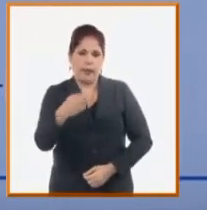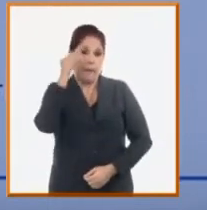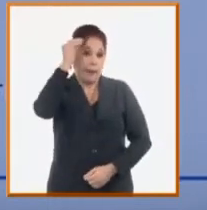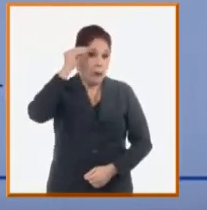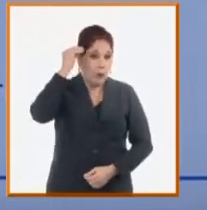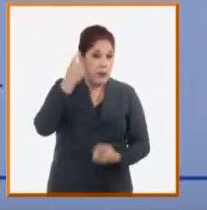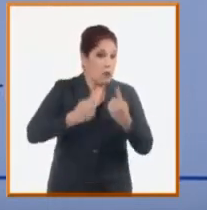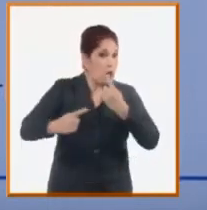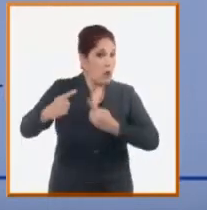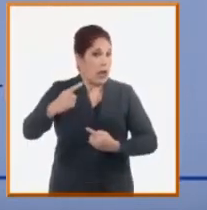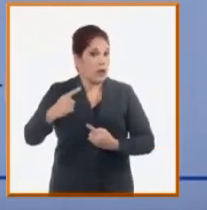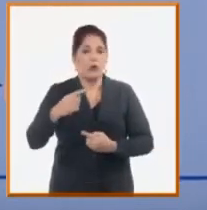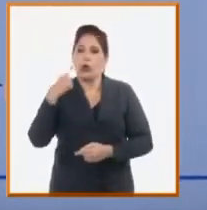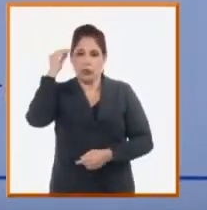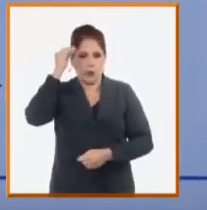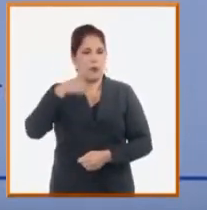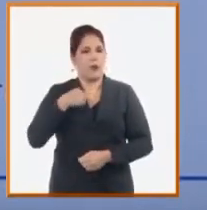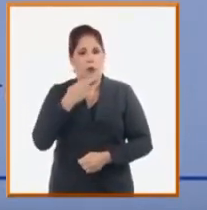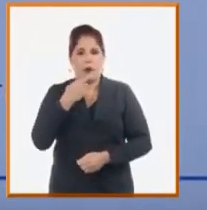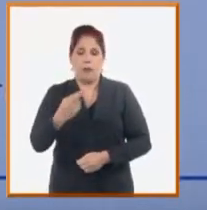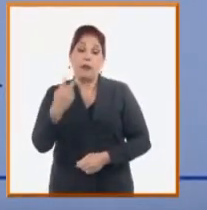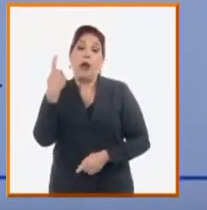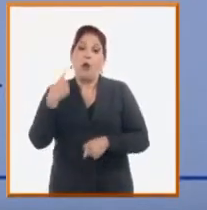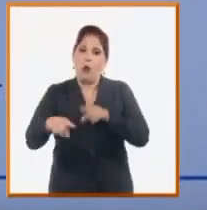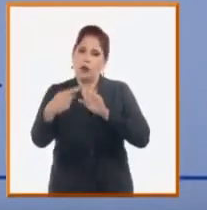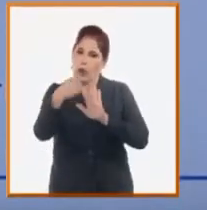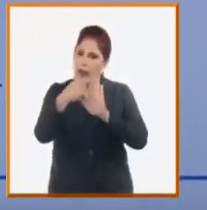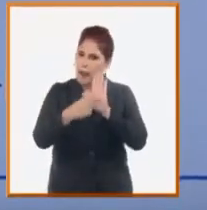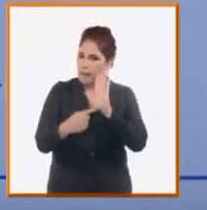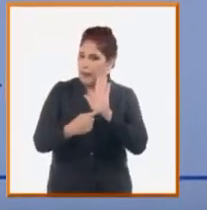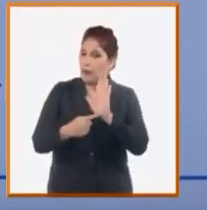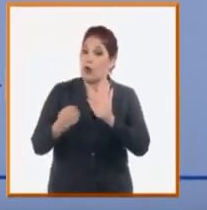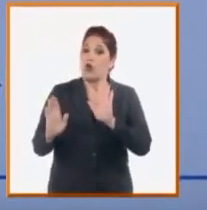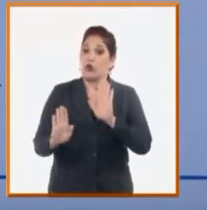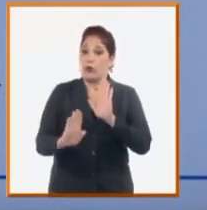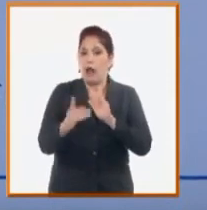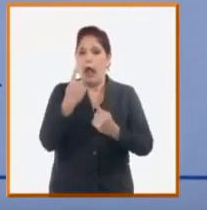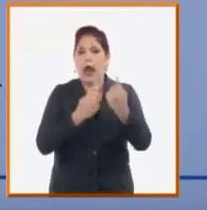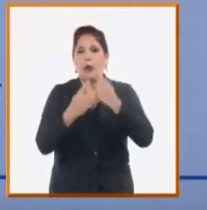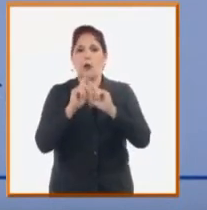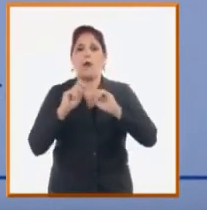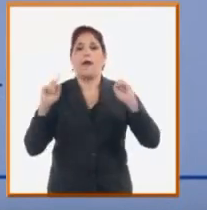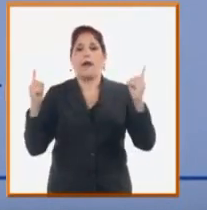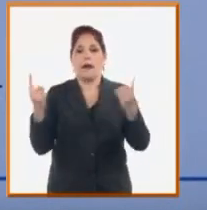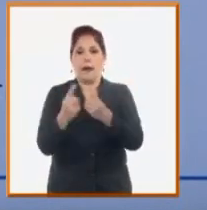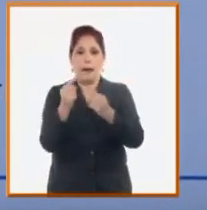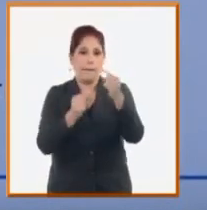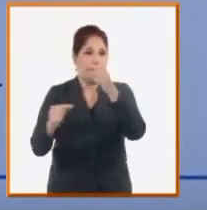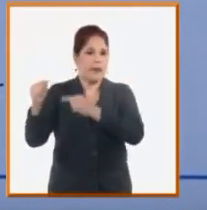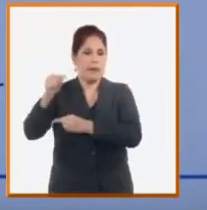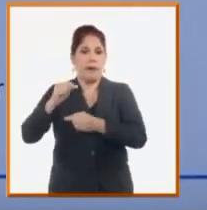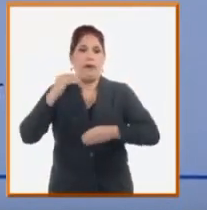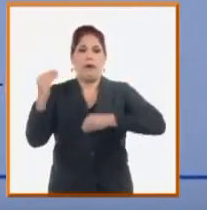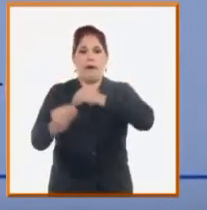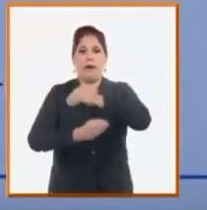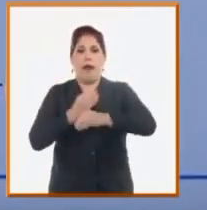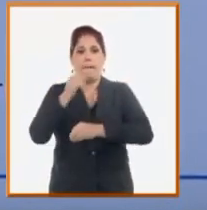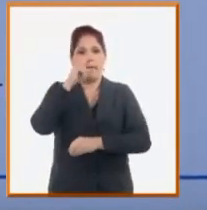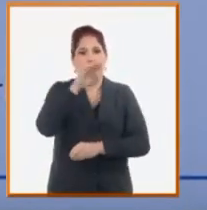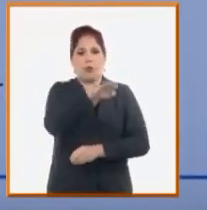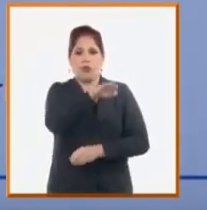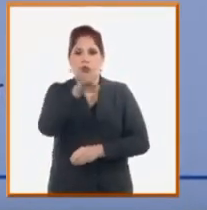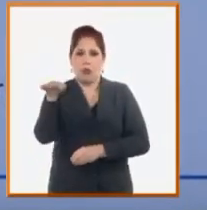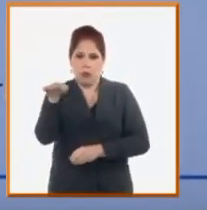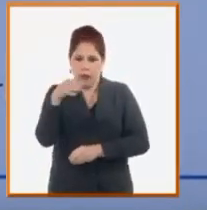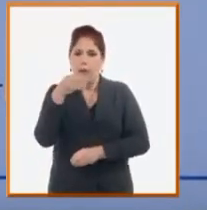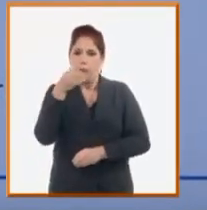cualquier inquietud. Hay muchos otros elementos en general, como decía, estamos trabajando fundamentalmente en la modificación de las normas y todo lo que puede